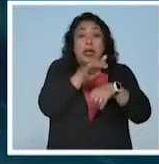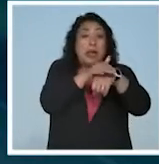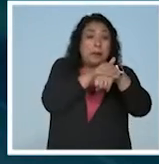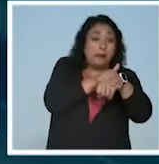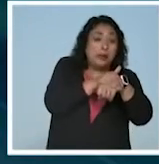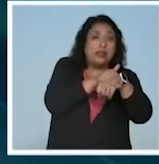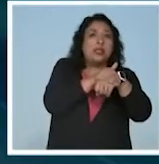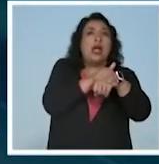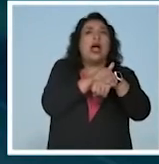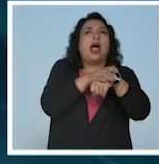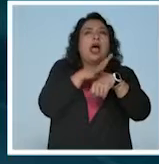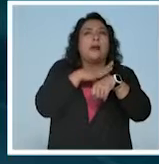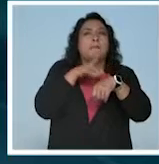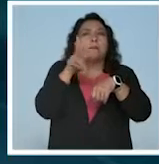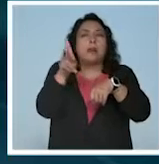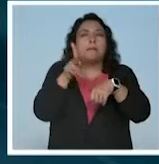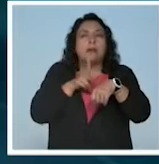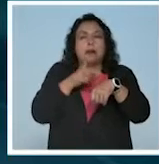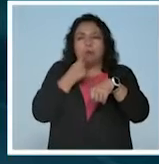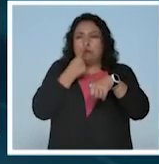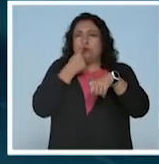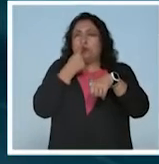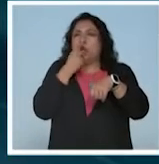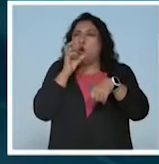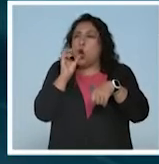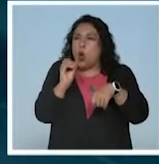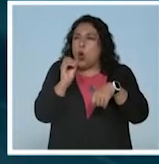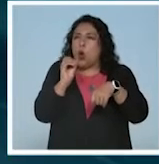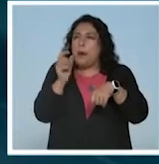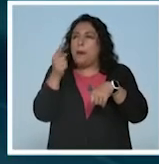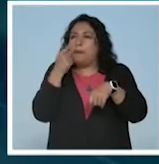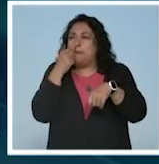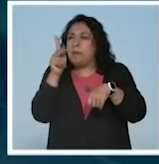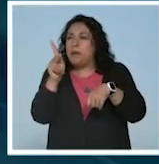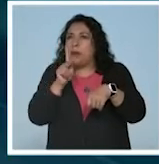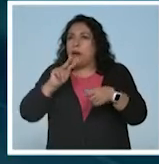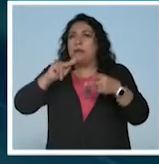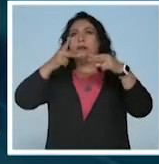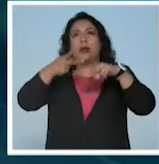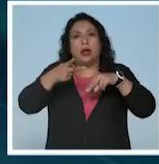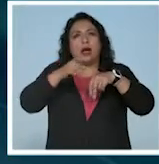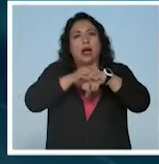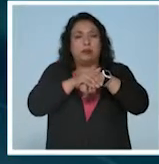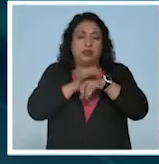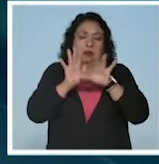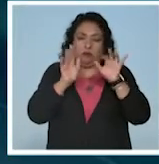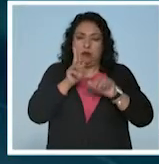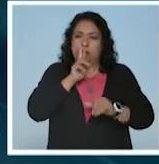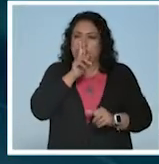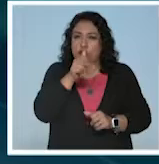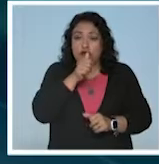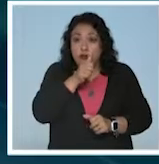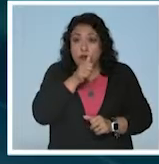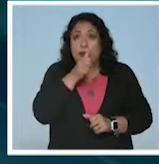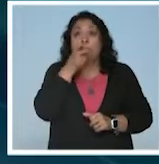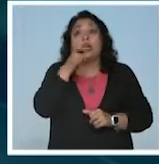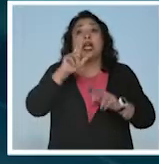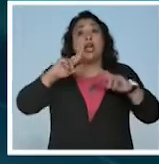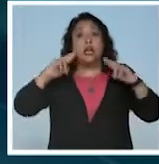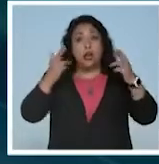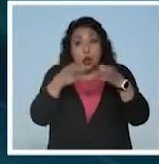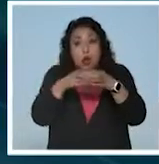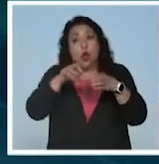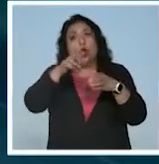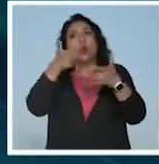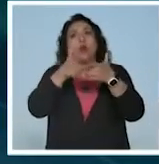amistad causa una similitud de aroma o si la similitud de aroma causa amistad. Para ello, reunió a otro grupo